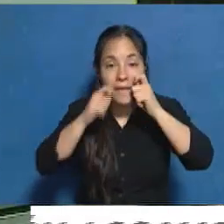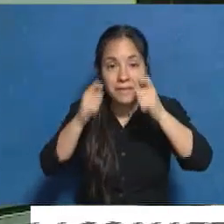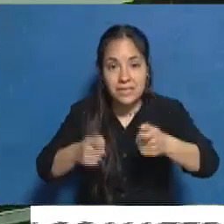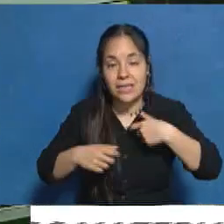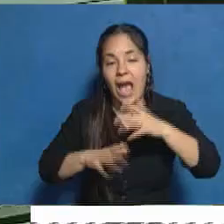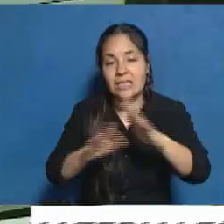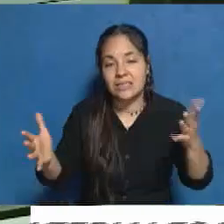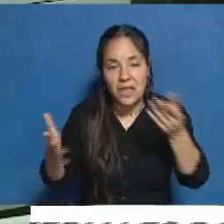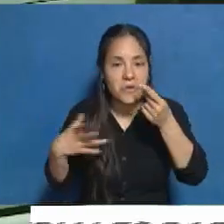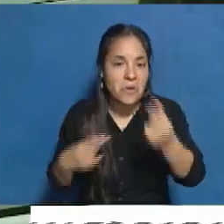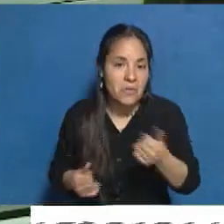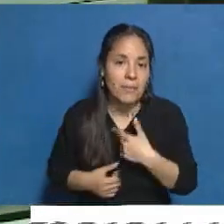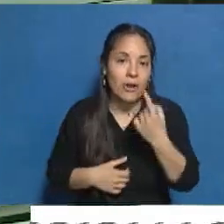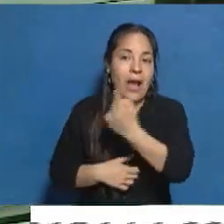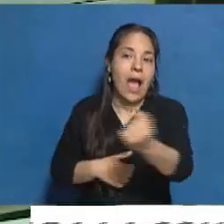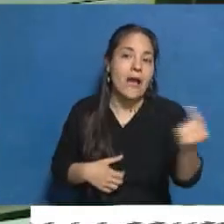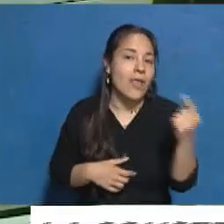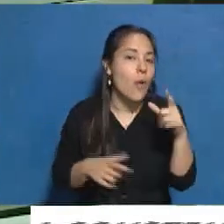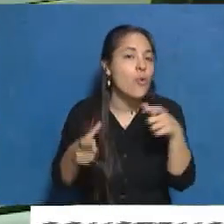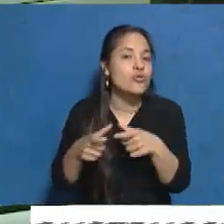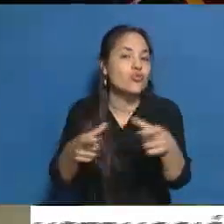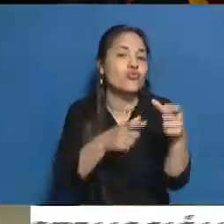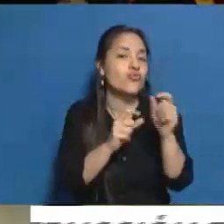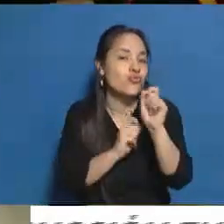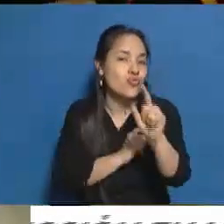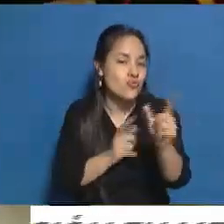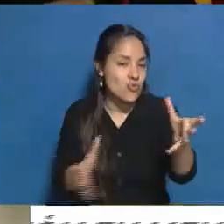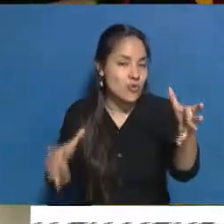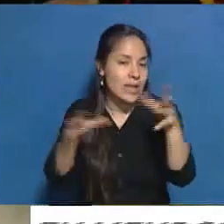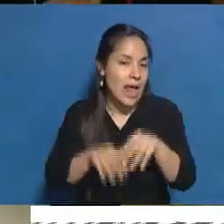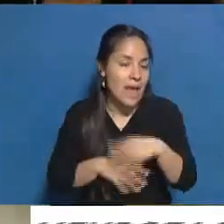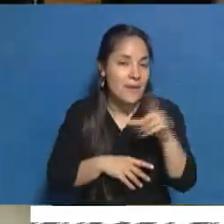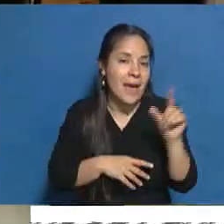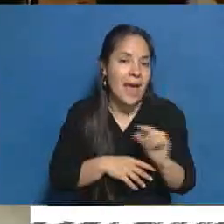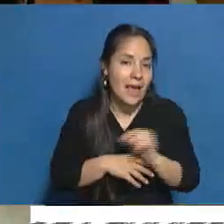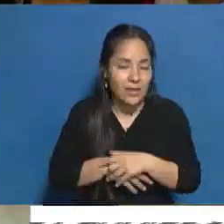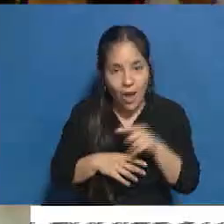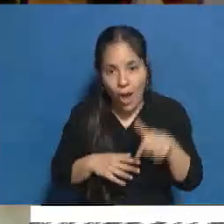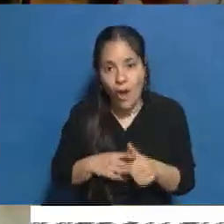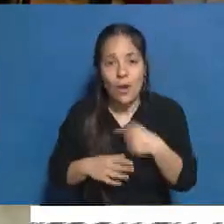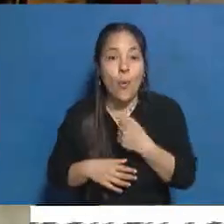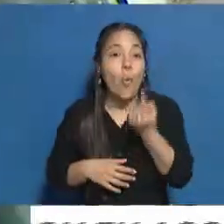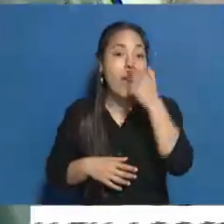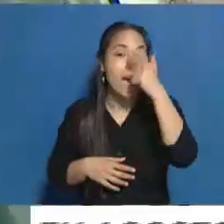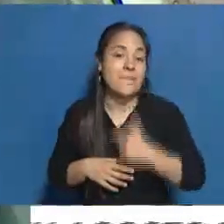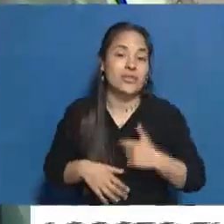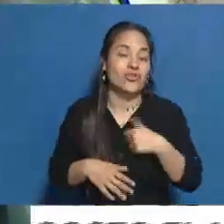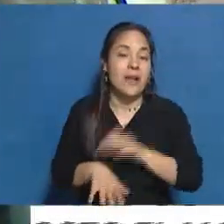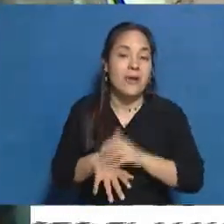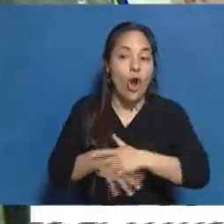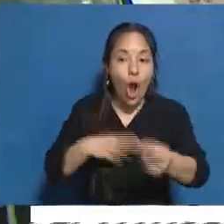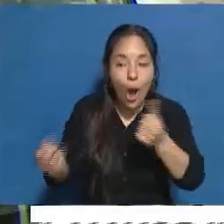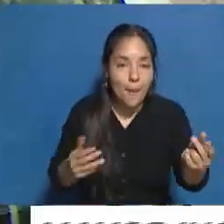un asadito pero cada uno trae lo suyo Sí para abaratar ahora y ahora no se puede una sola persona Mira